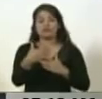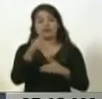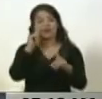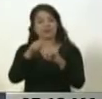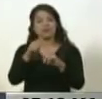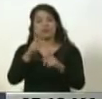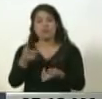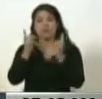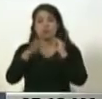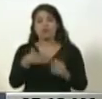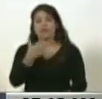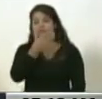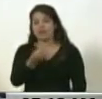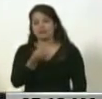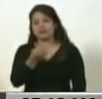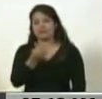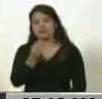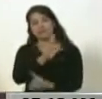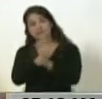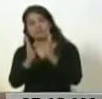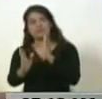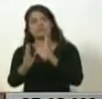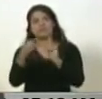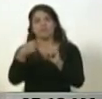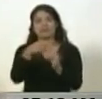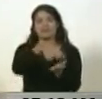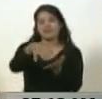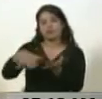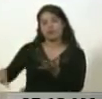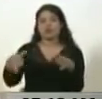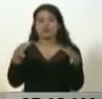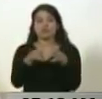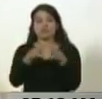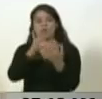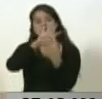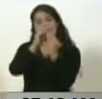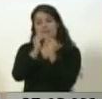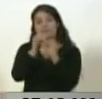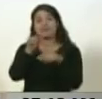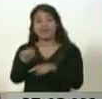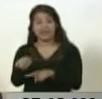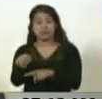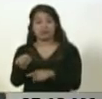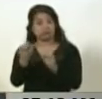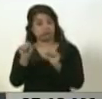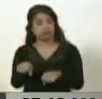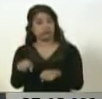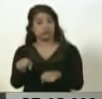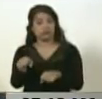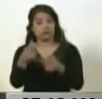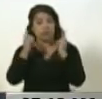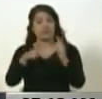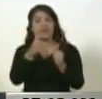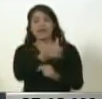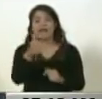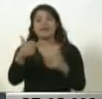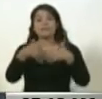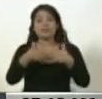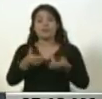eso sea direccionado, sea distribuido por los CLAC. Esto da un aliciente para que cada una de las empresas busque la